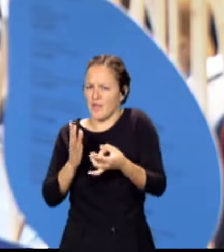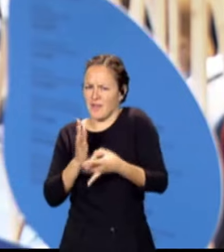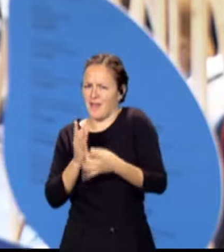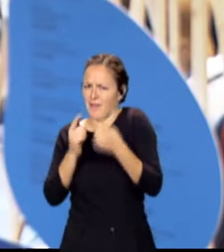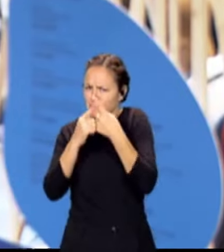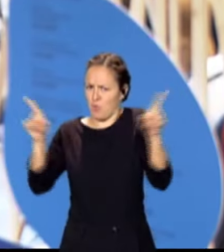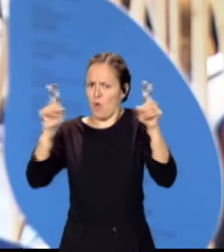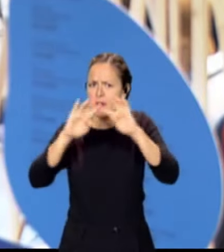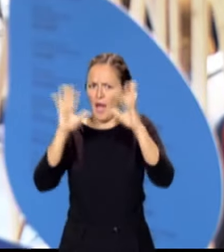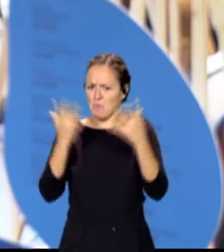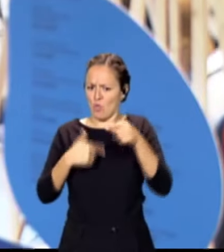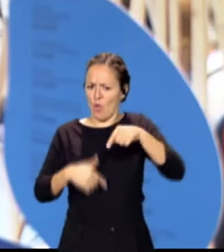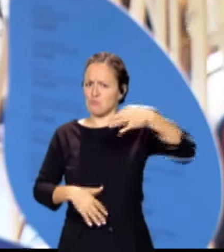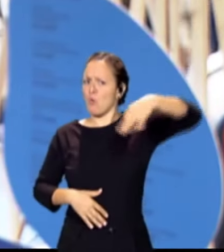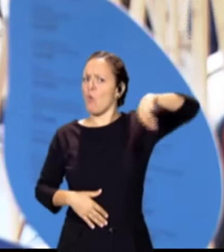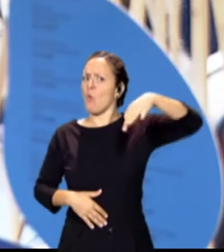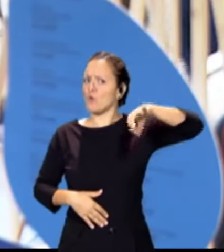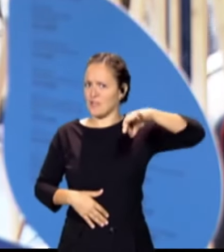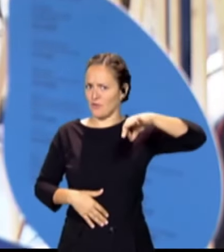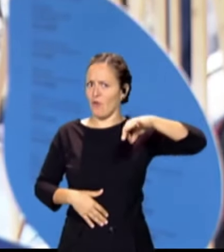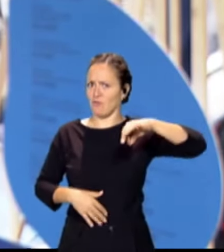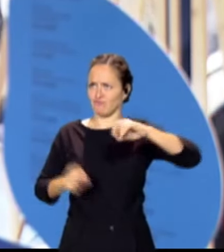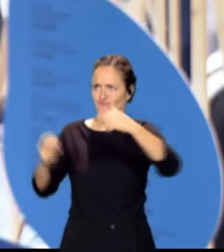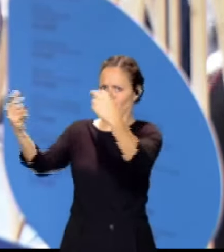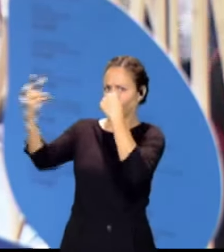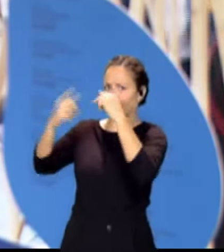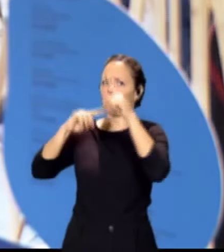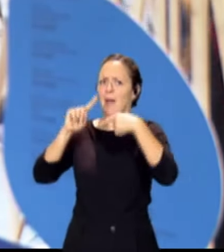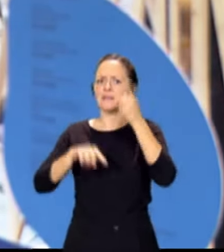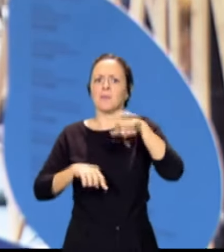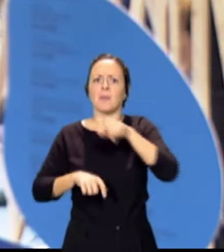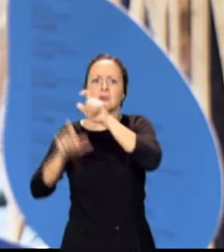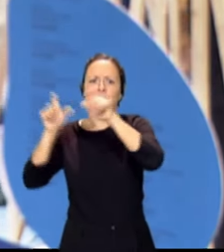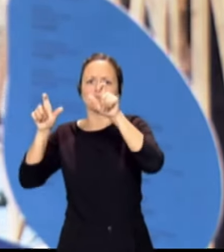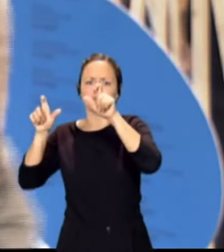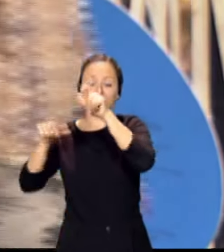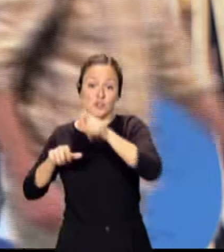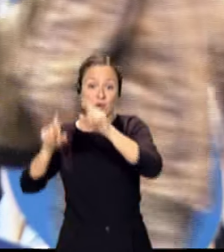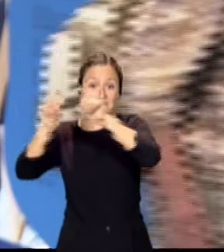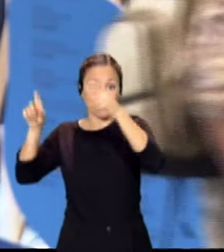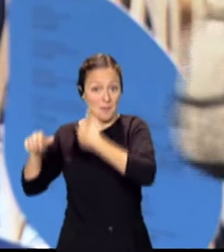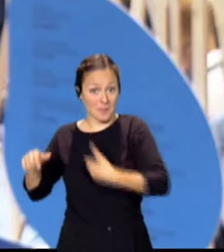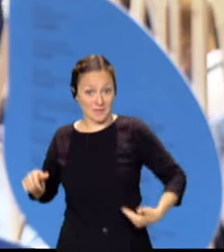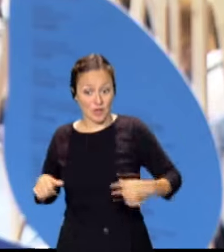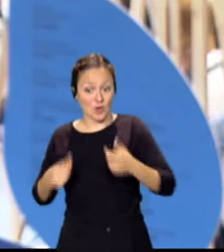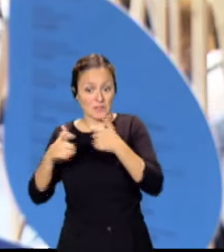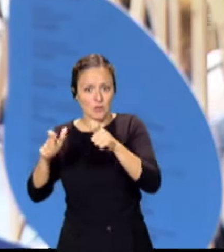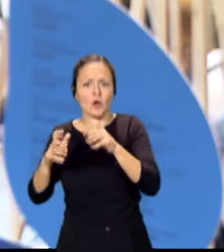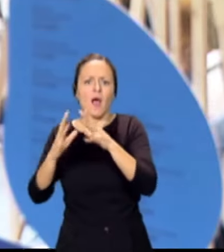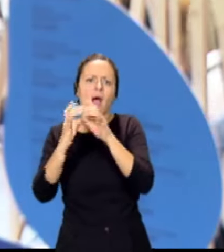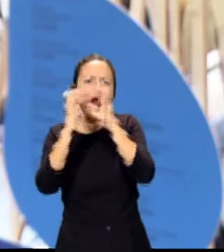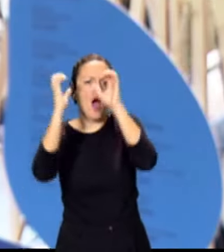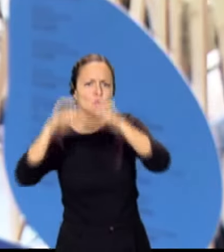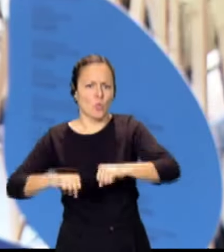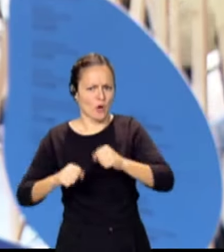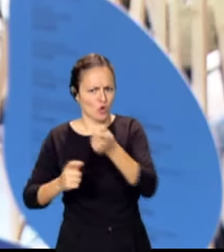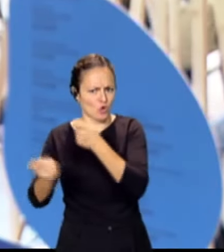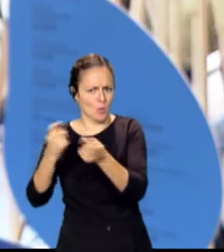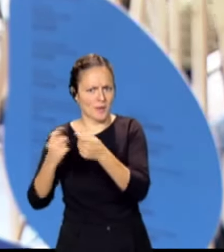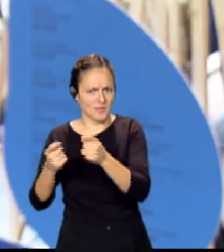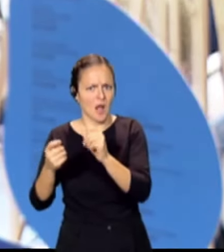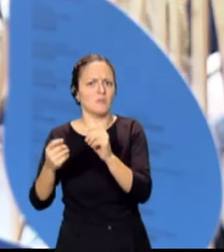el mundo en este salón a nivel internacional y también para que los empresarios y empresarias del sector puedan llegar acuerdos comerciales y poder vender los productos